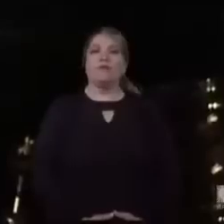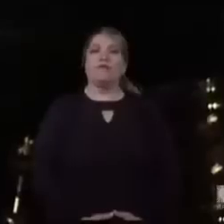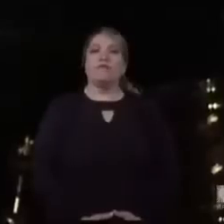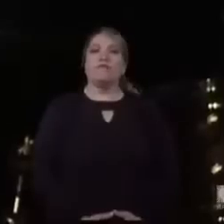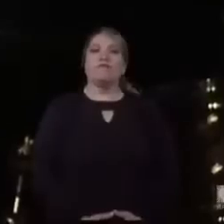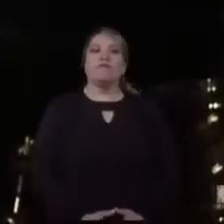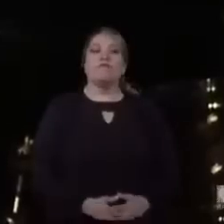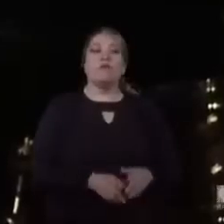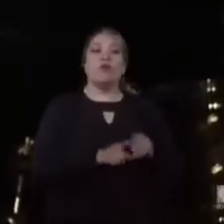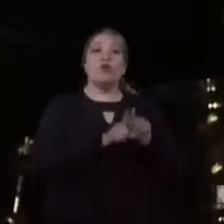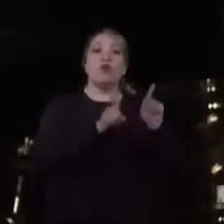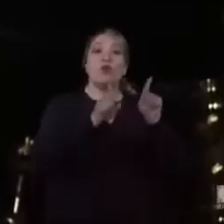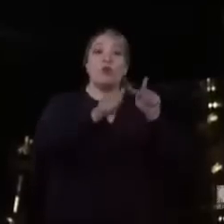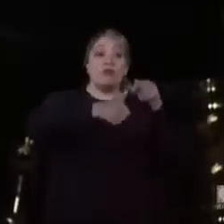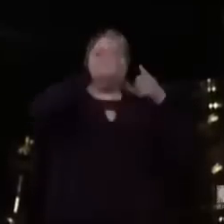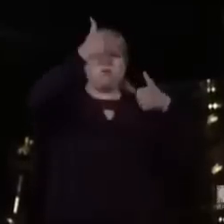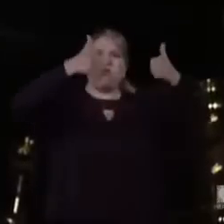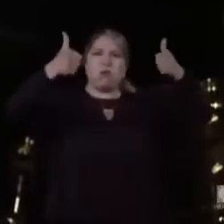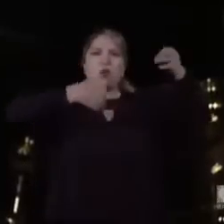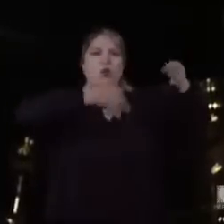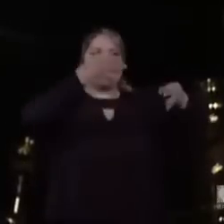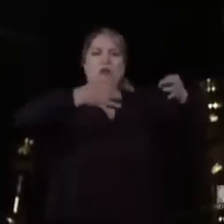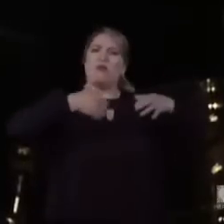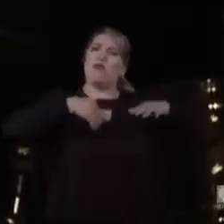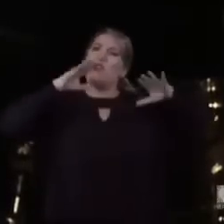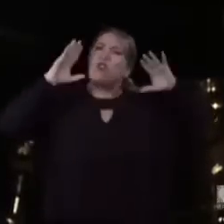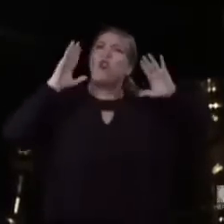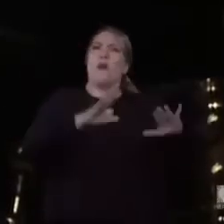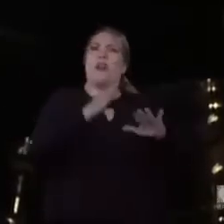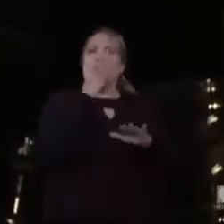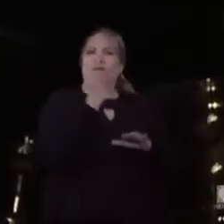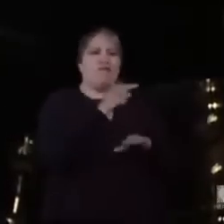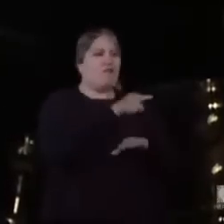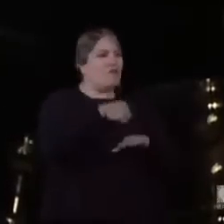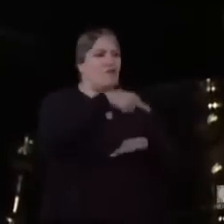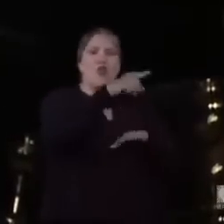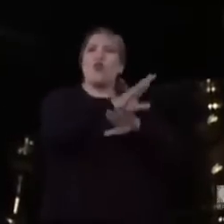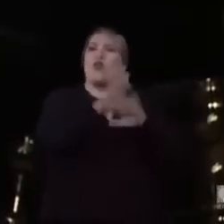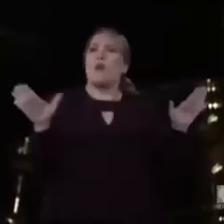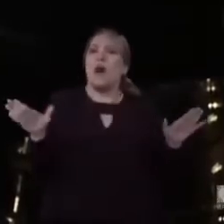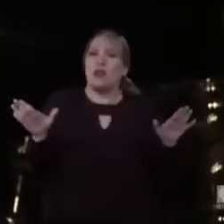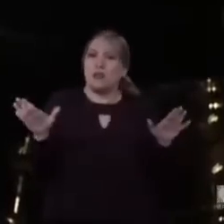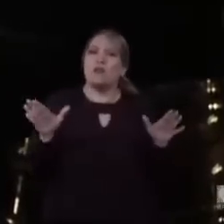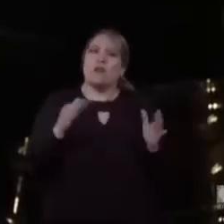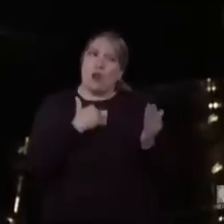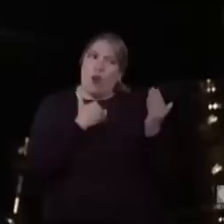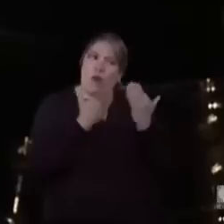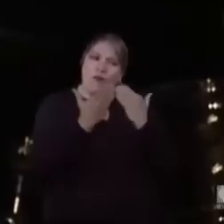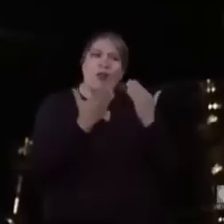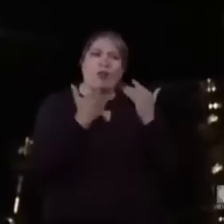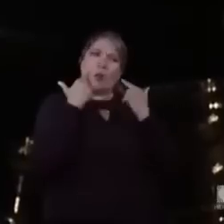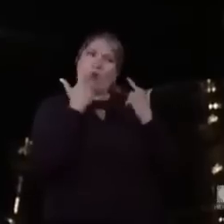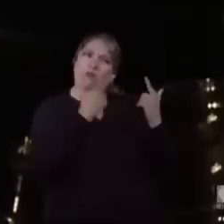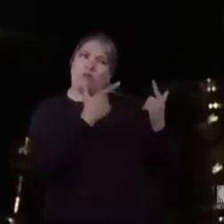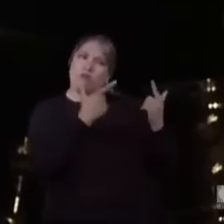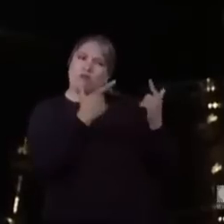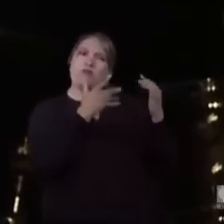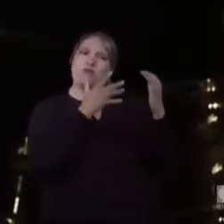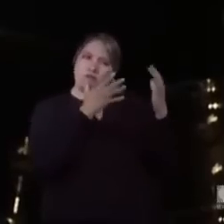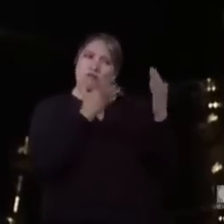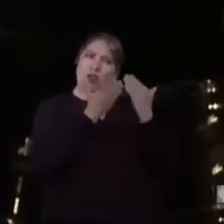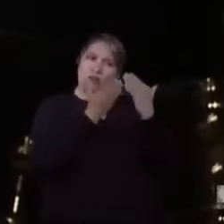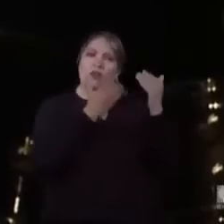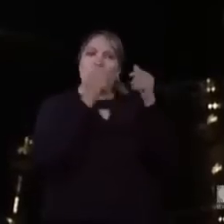Pedimos a los estamentos de justicia frenar la impunidad, reconstruir la confianza en el Estado, garantizar